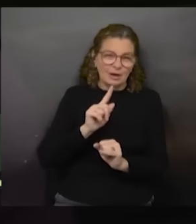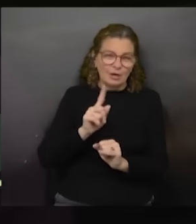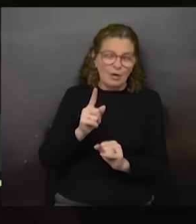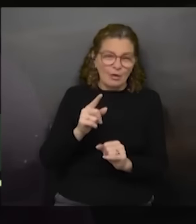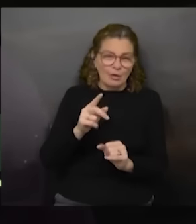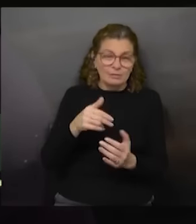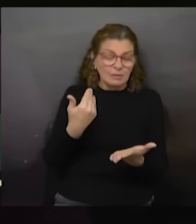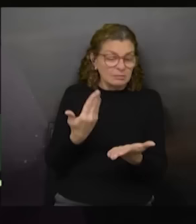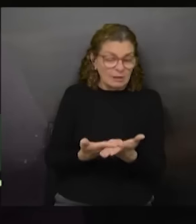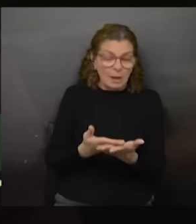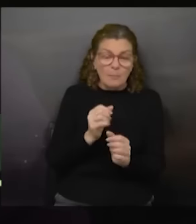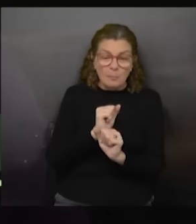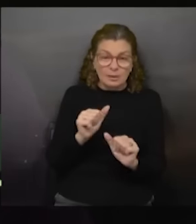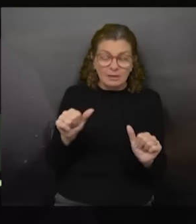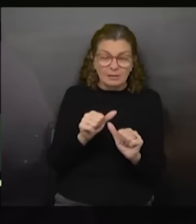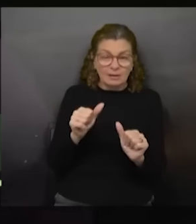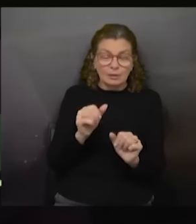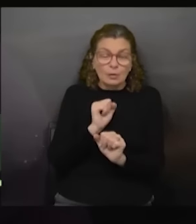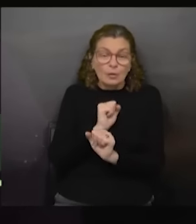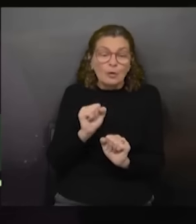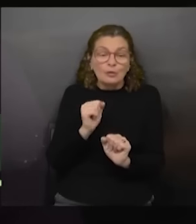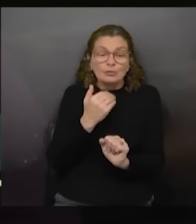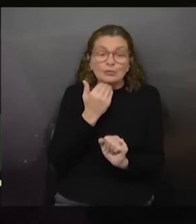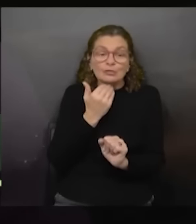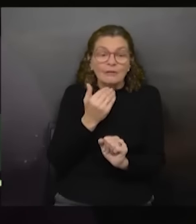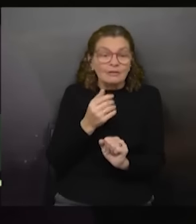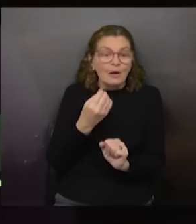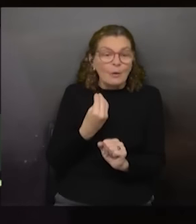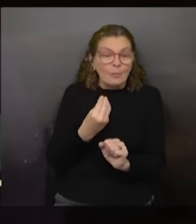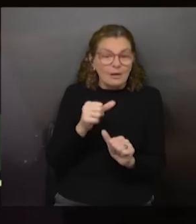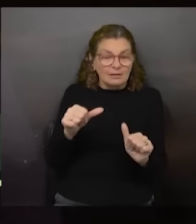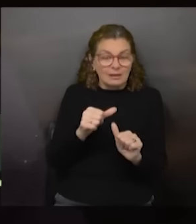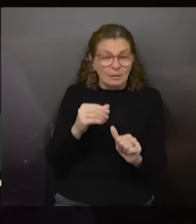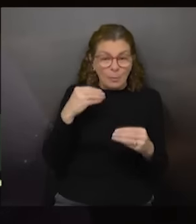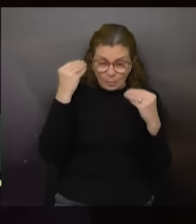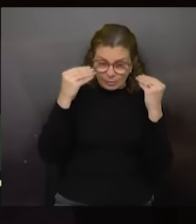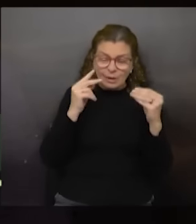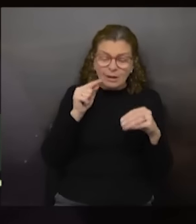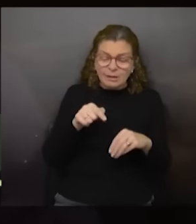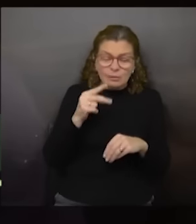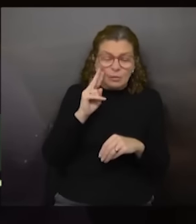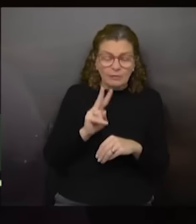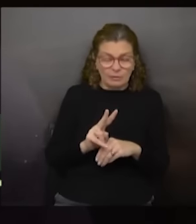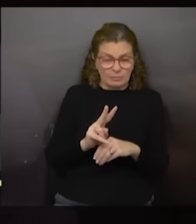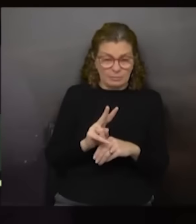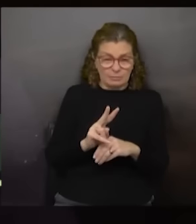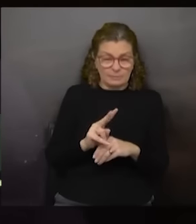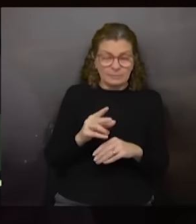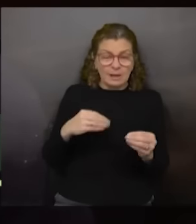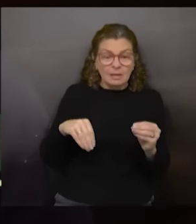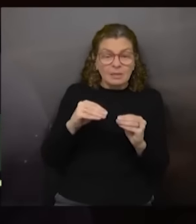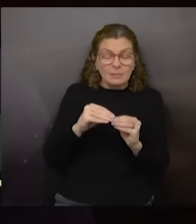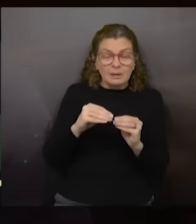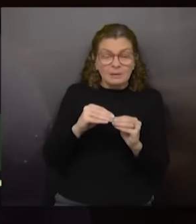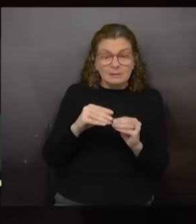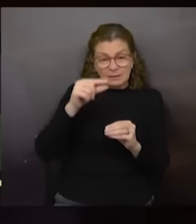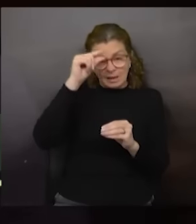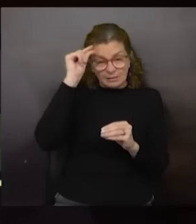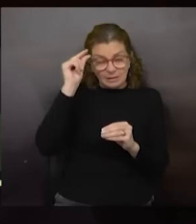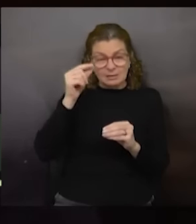herramienta está y no la supimos utilizar Entonces eso es lo que nosotros vemos con preocupación y además este en el caso de la senadora